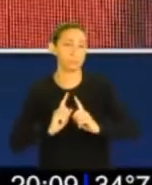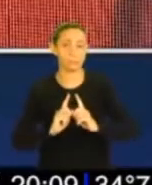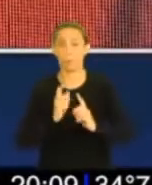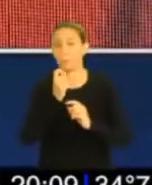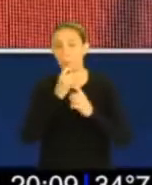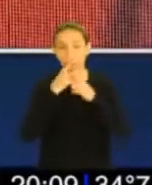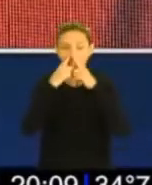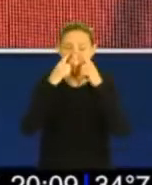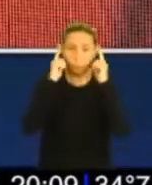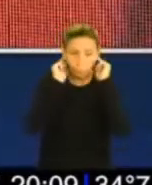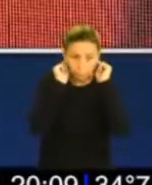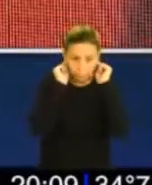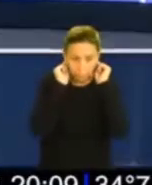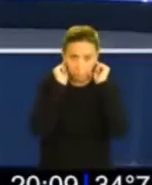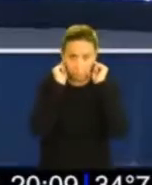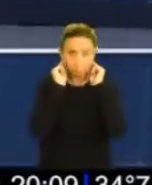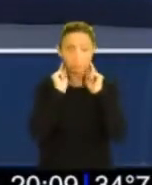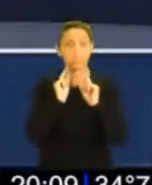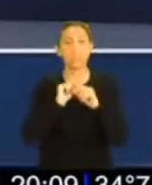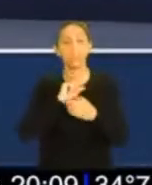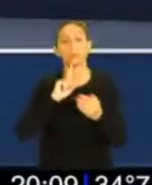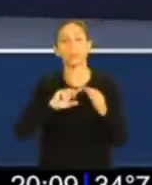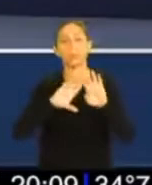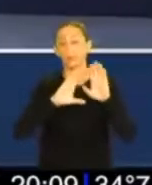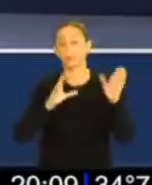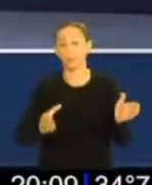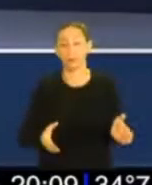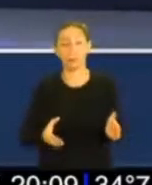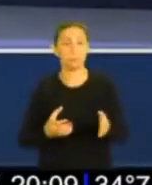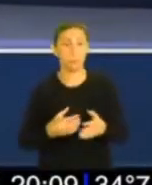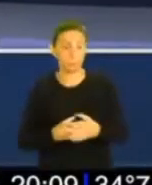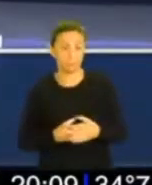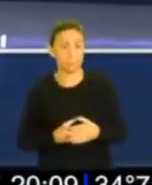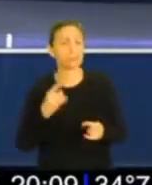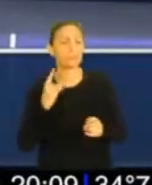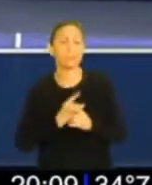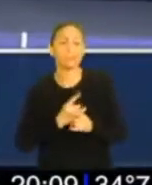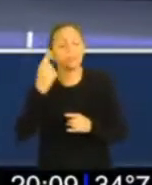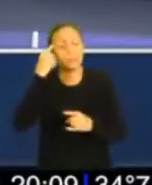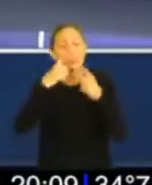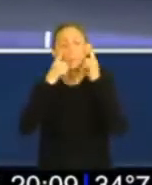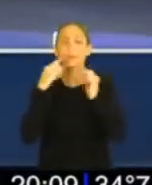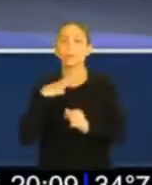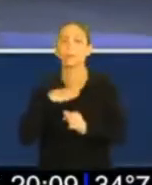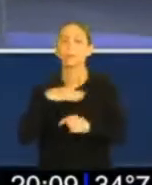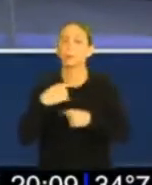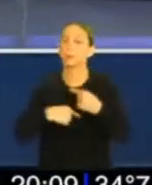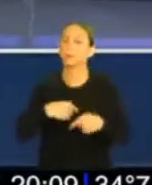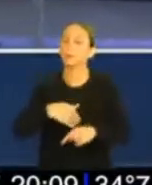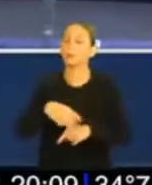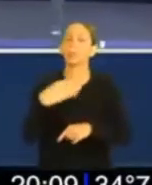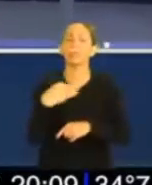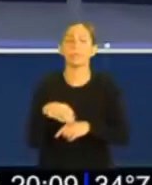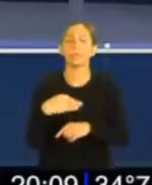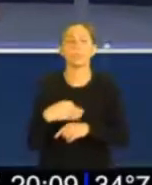uso de barbijo. Sobre todo en lugares cerrados, y bueno, siempre. Yo digo que el barbijo todavía no hay que dejarlo. Exacto.